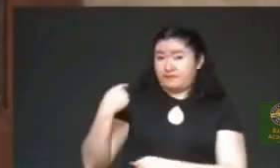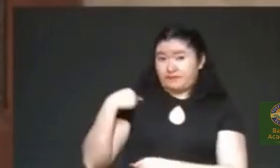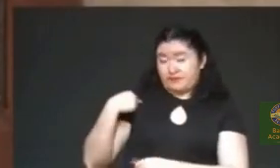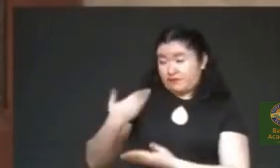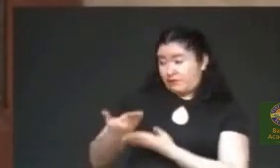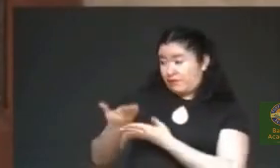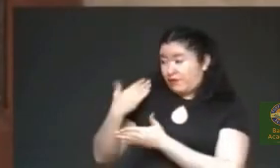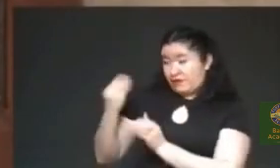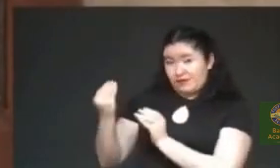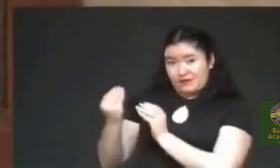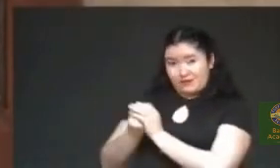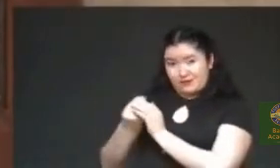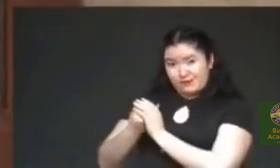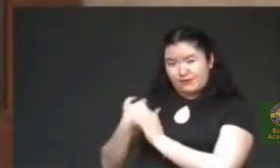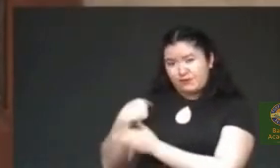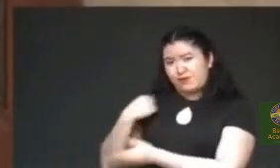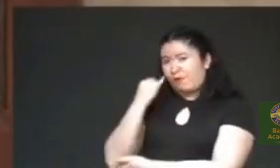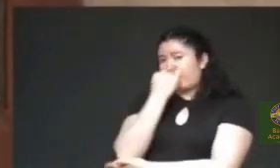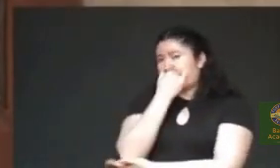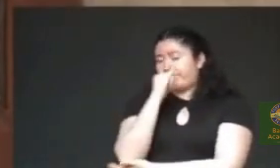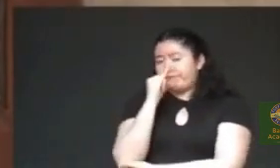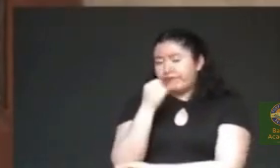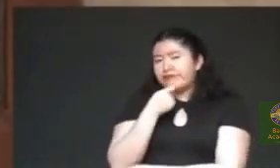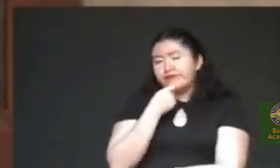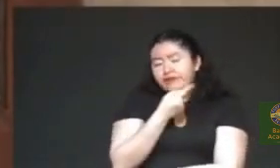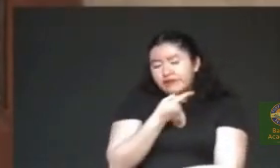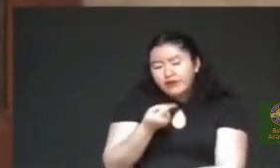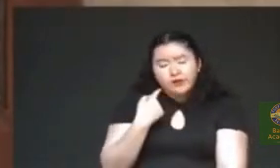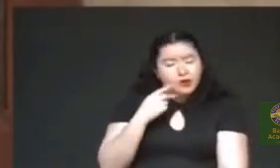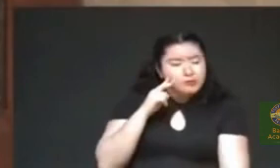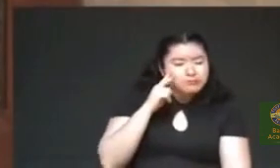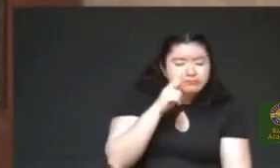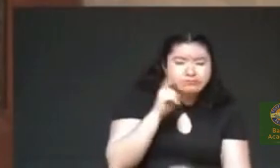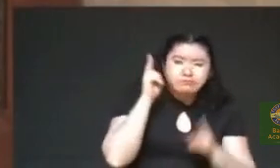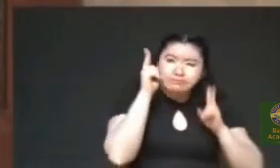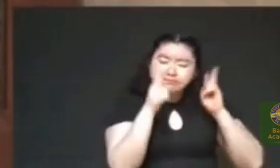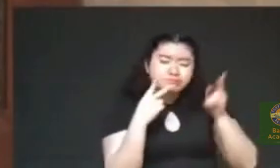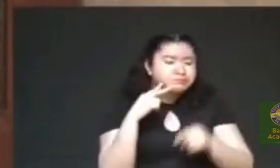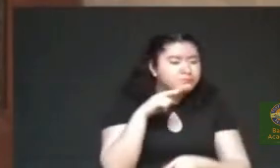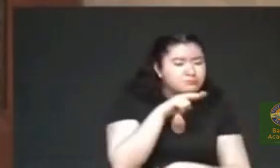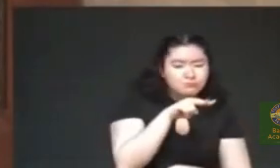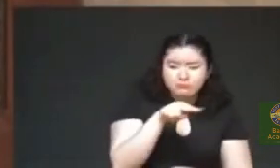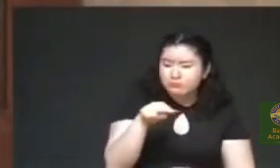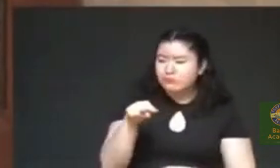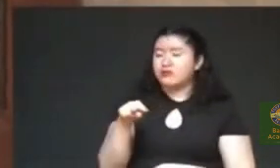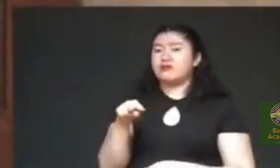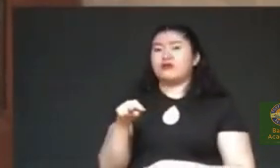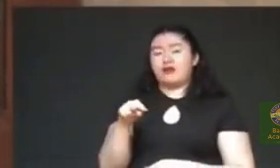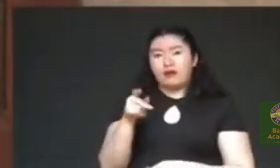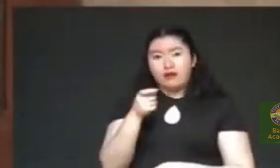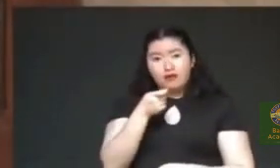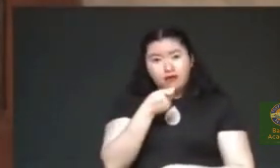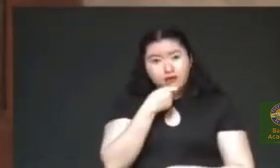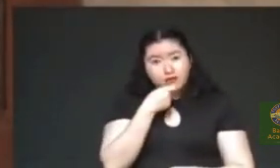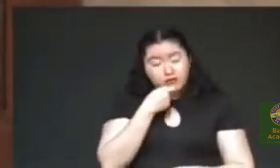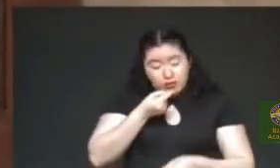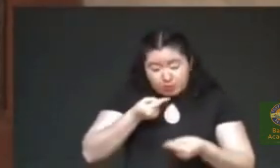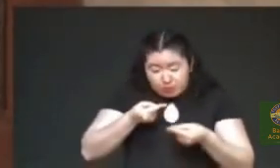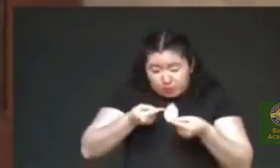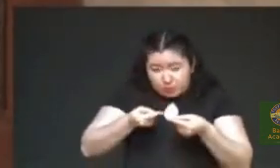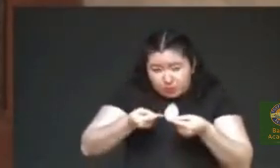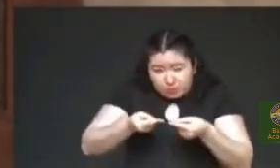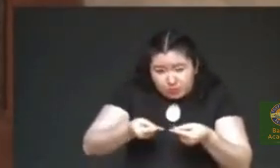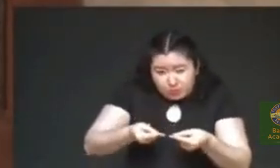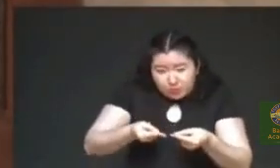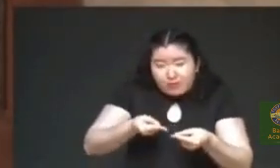ciclo anterior, y de manera muy interesante, las niñas y niños, los más pequeñitos, son los que están más habituados a